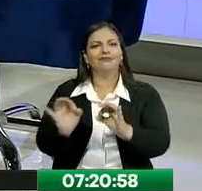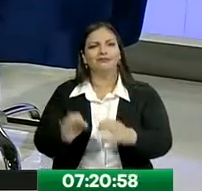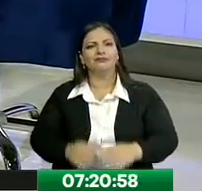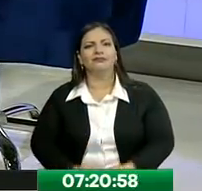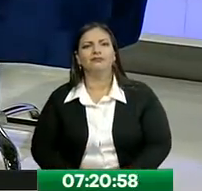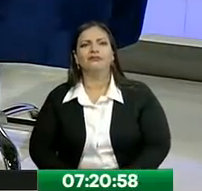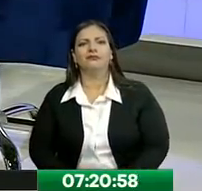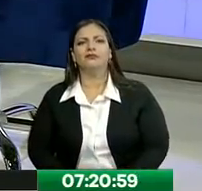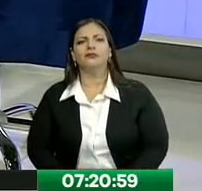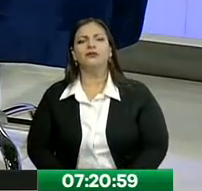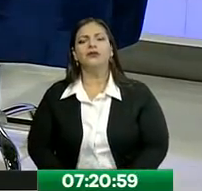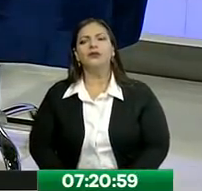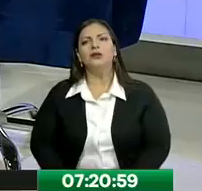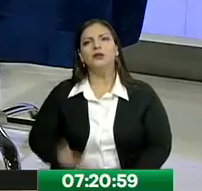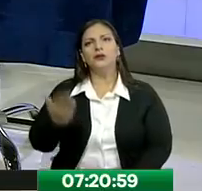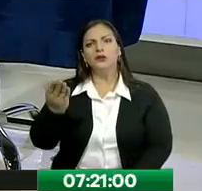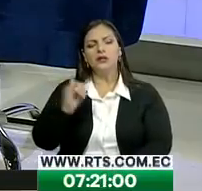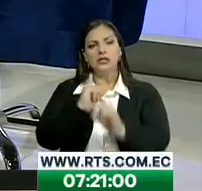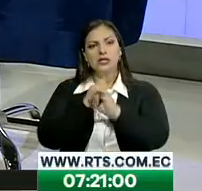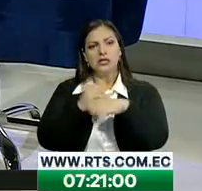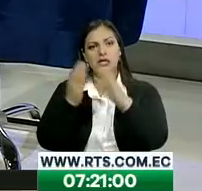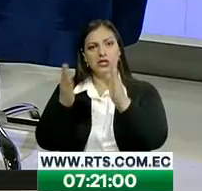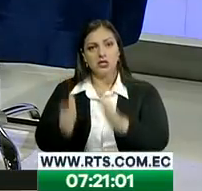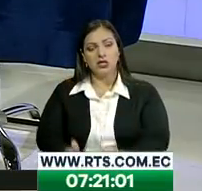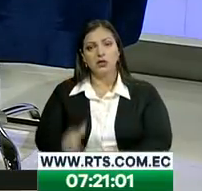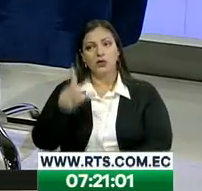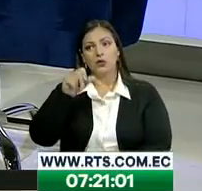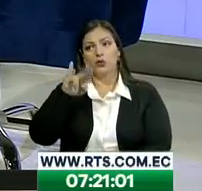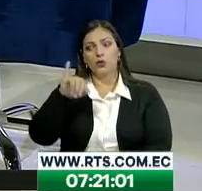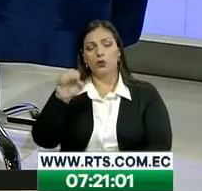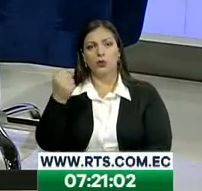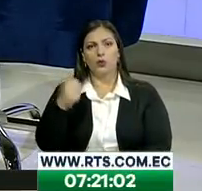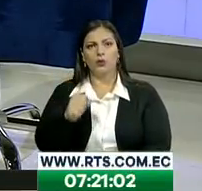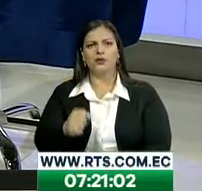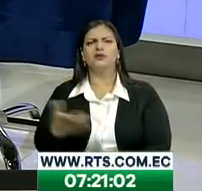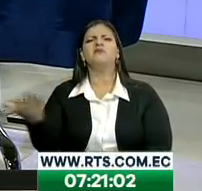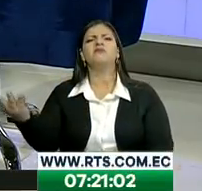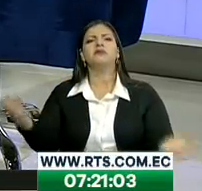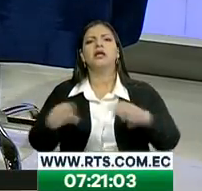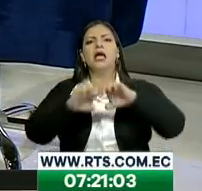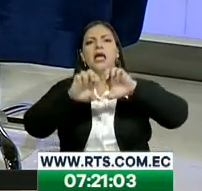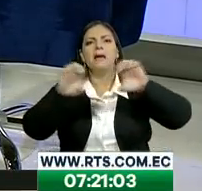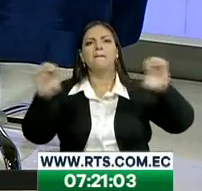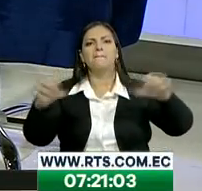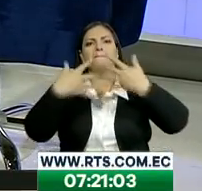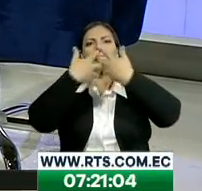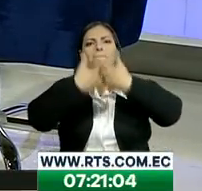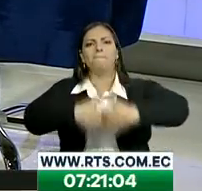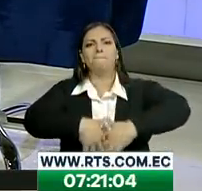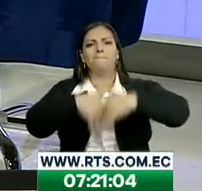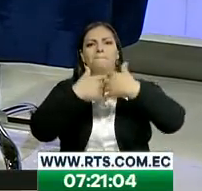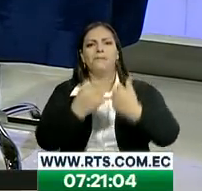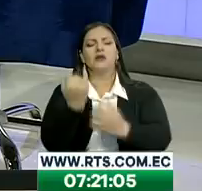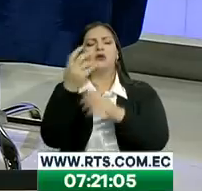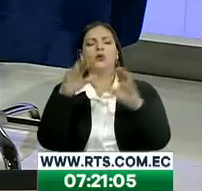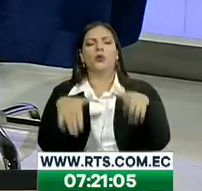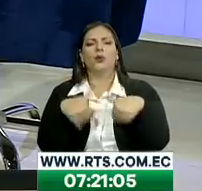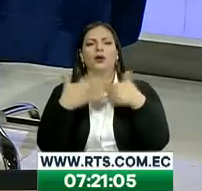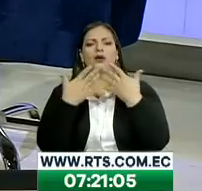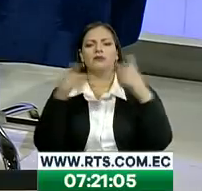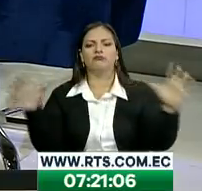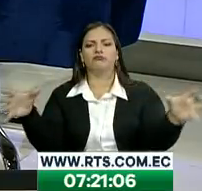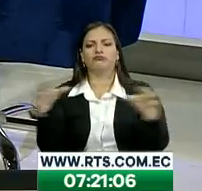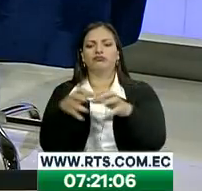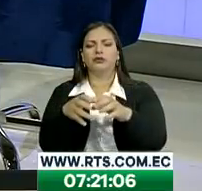sido la intervención del ingeniero Luis Alberto Salvador, vicepresidente de la Cámara de Industrias de Guayaquil. Momento